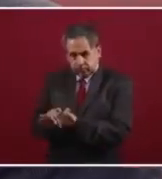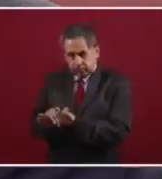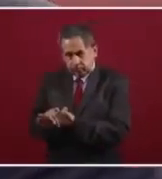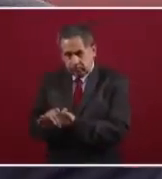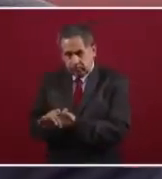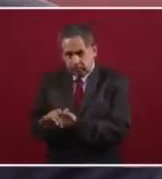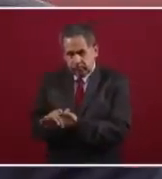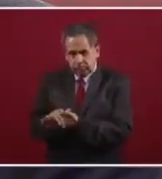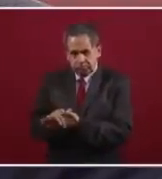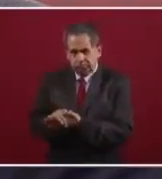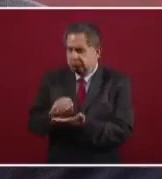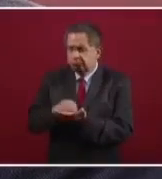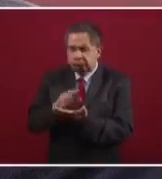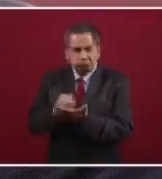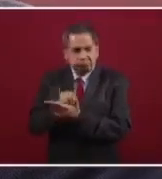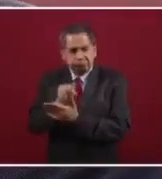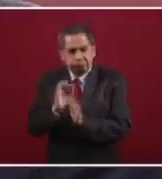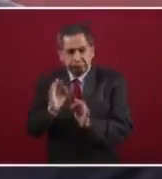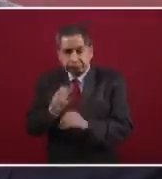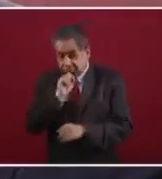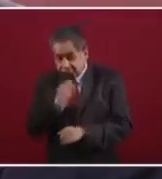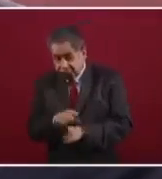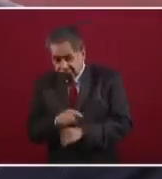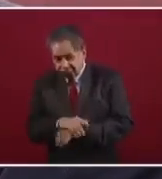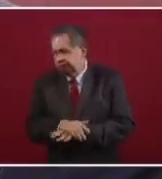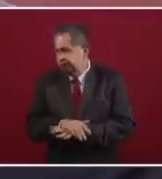nada más se confirma que